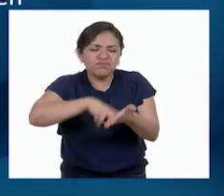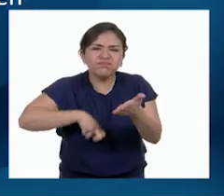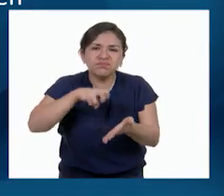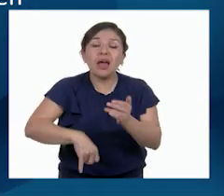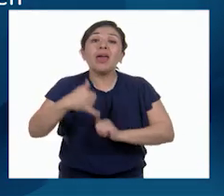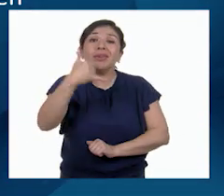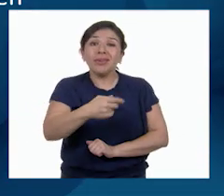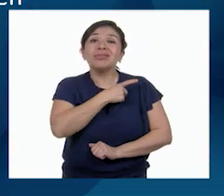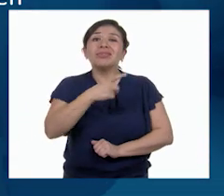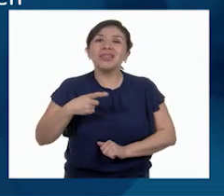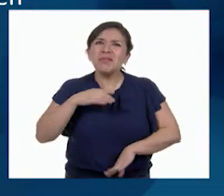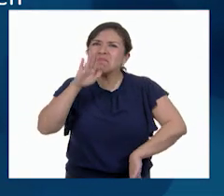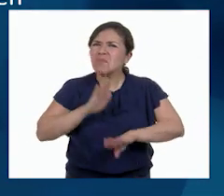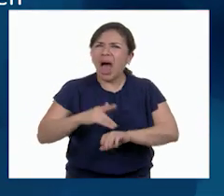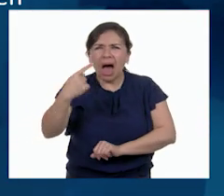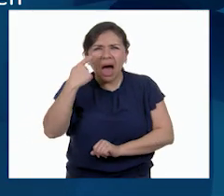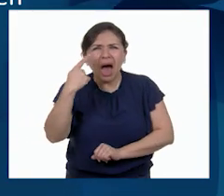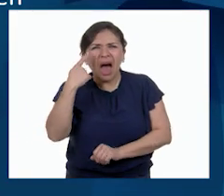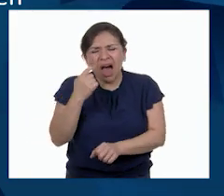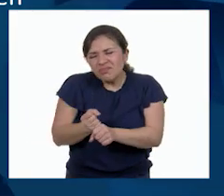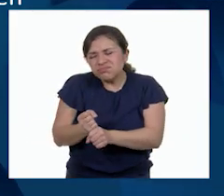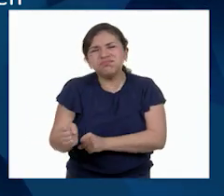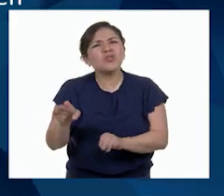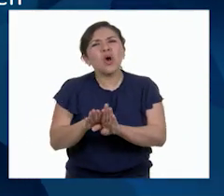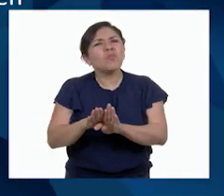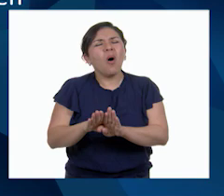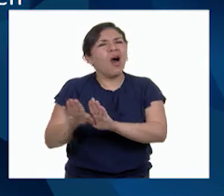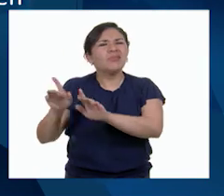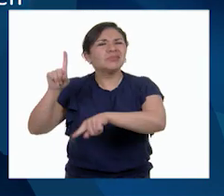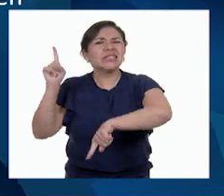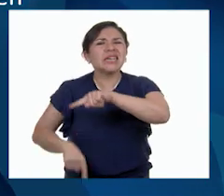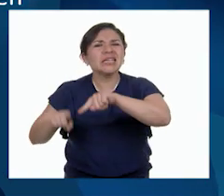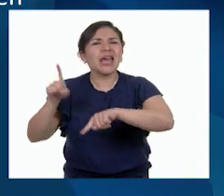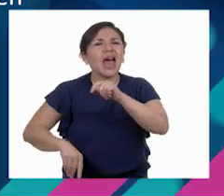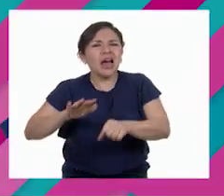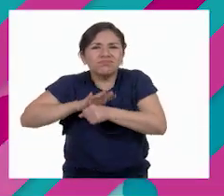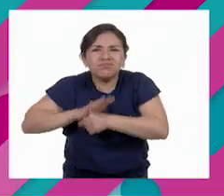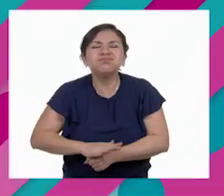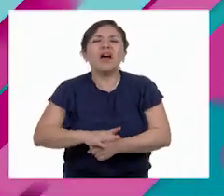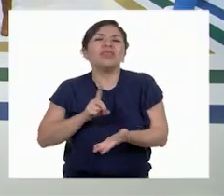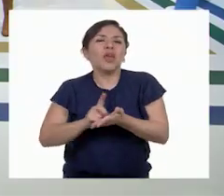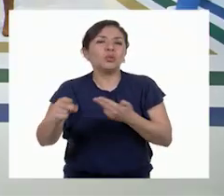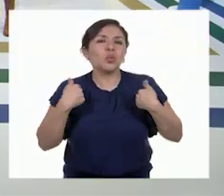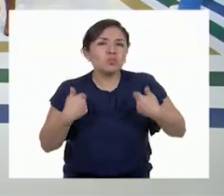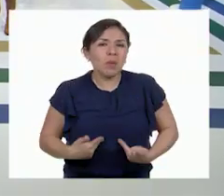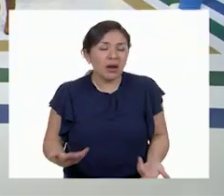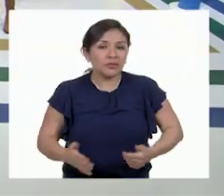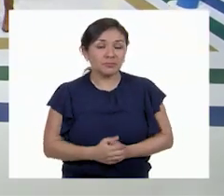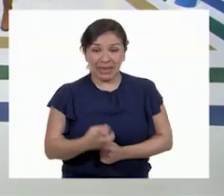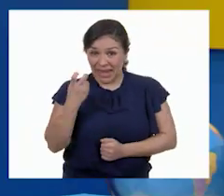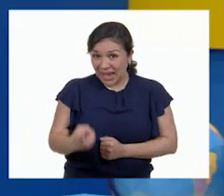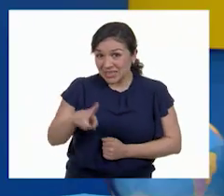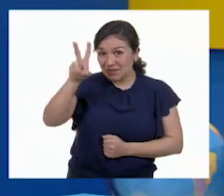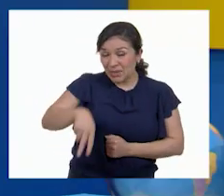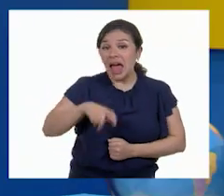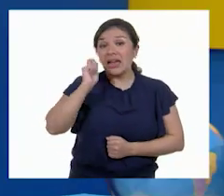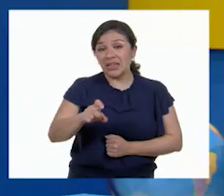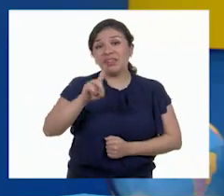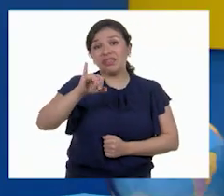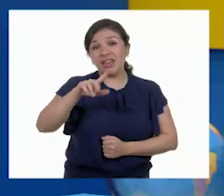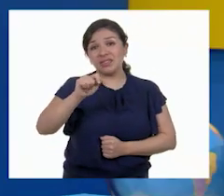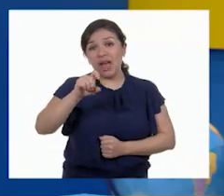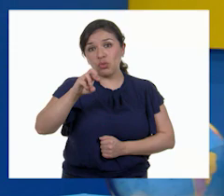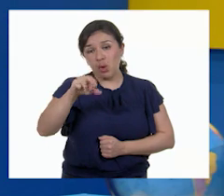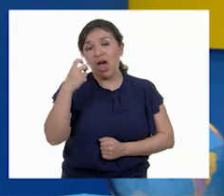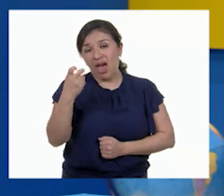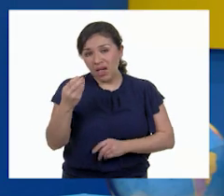reprimir los derechos humanos. Muy bien, Ton. Eso precisamente es una dictadura.